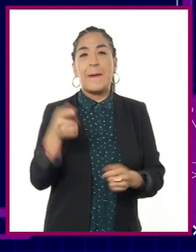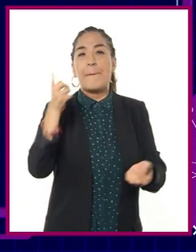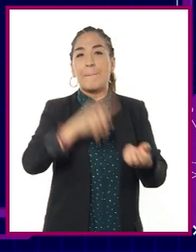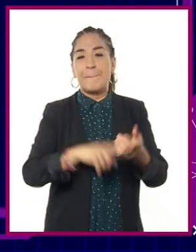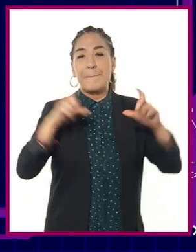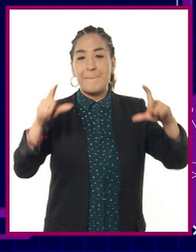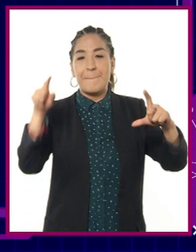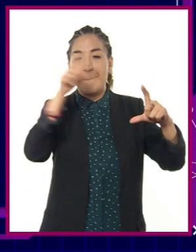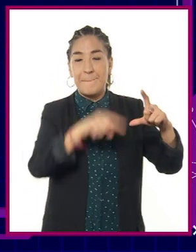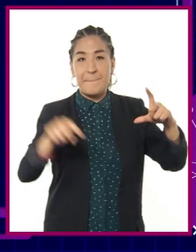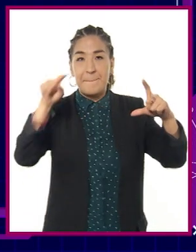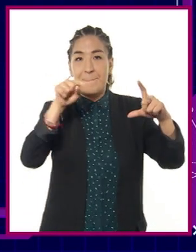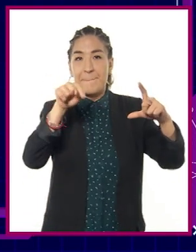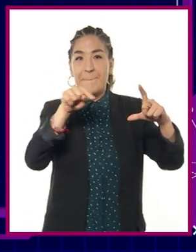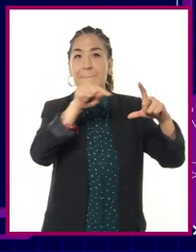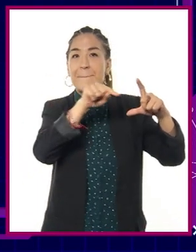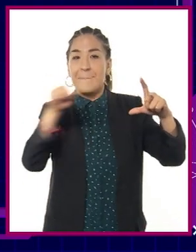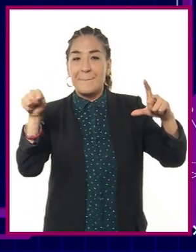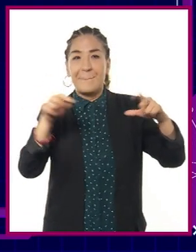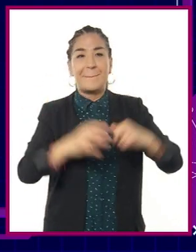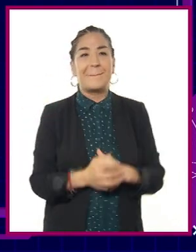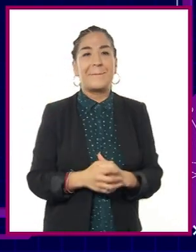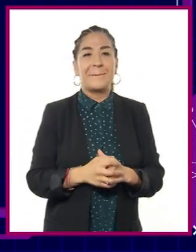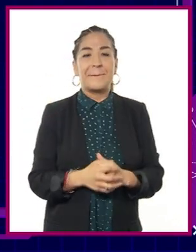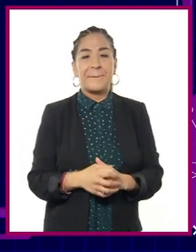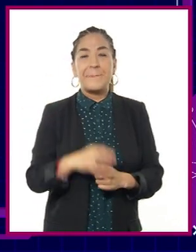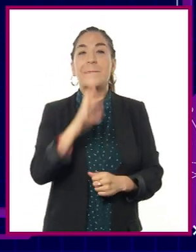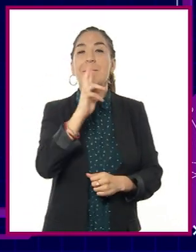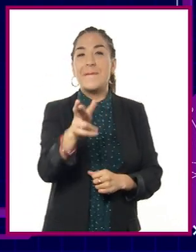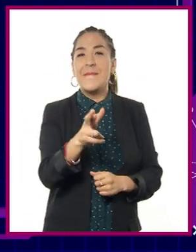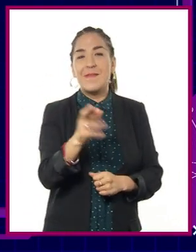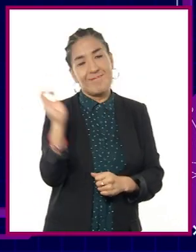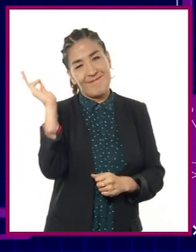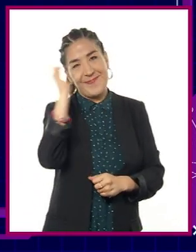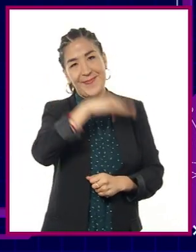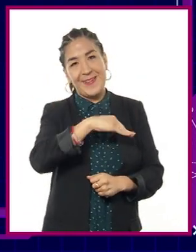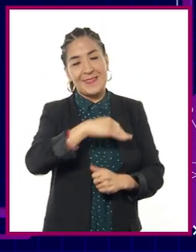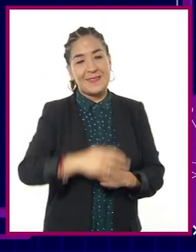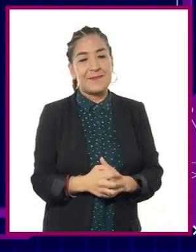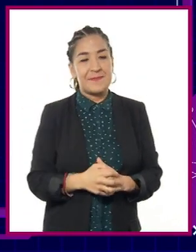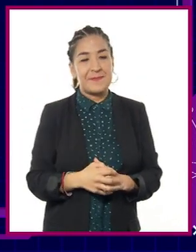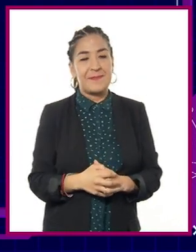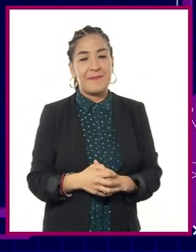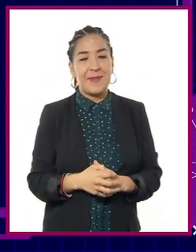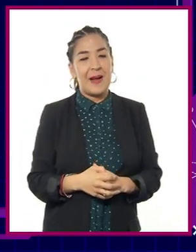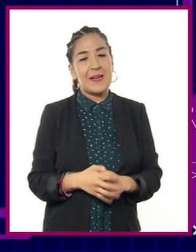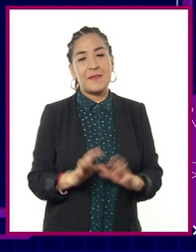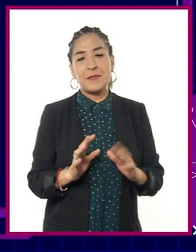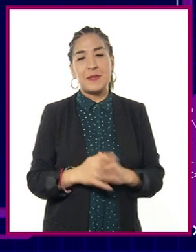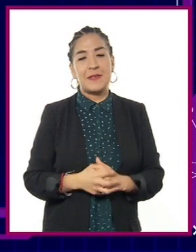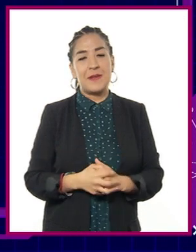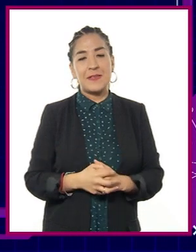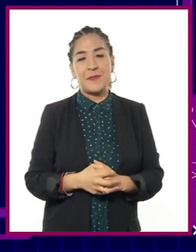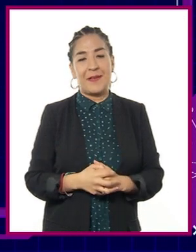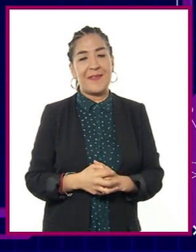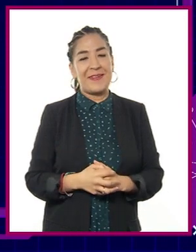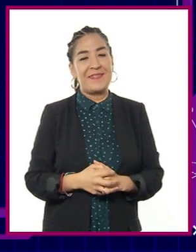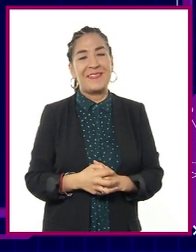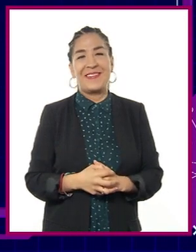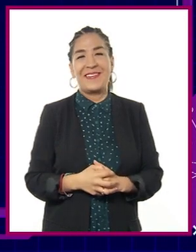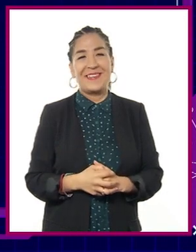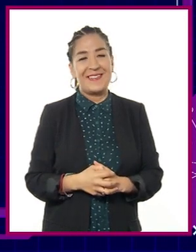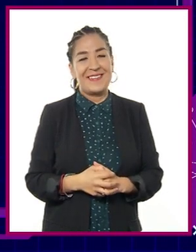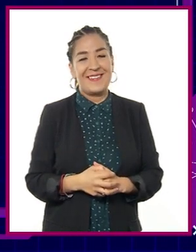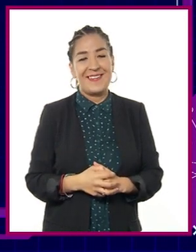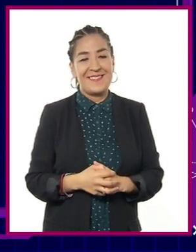la circunferencia? La respuesta correcta es falso. Pregunta 2. ¿El lado